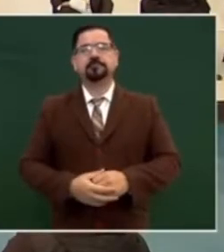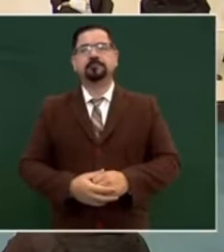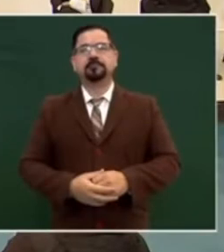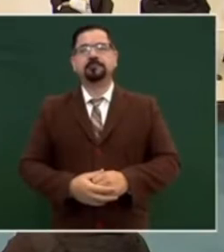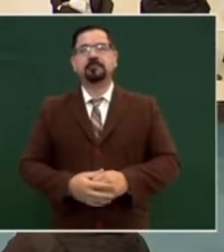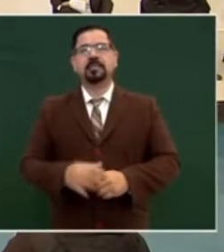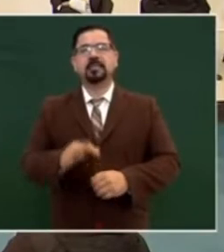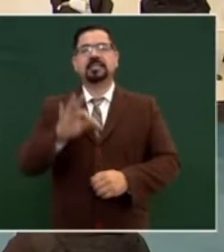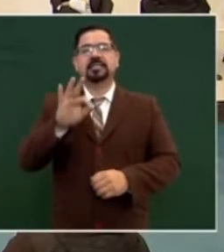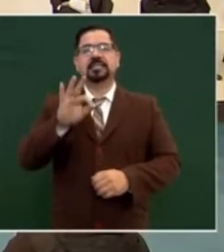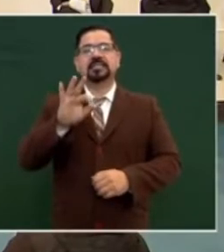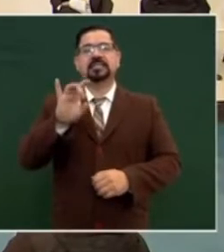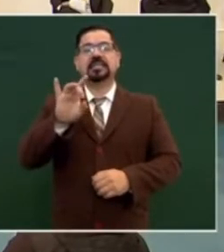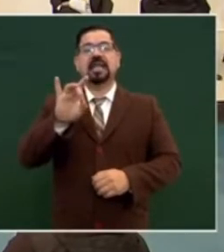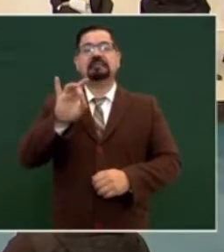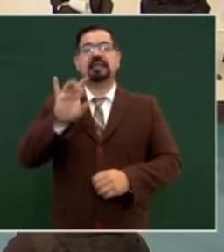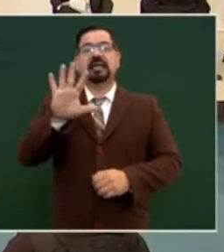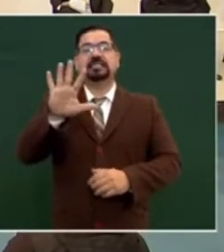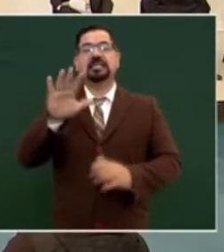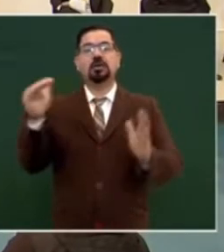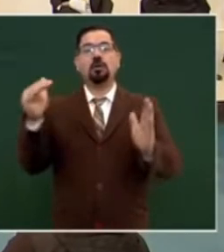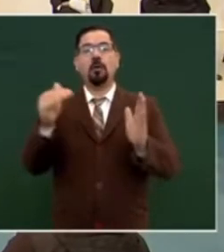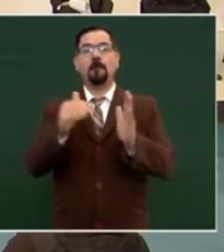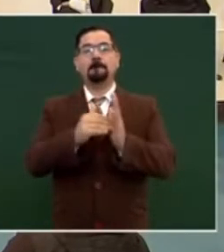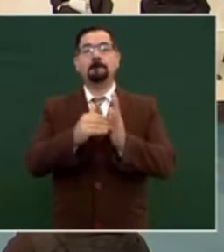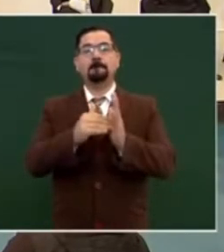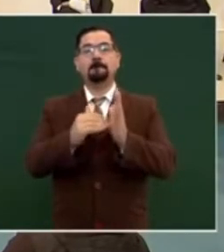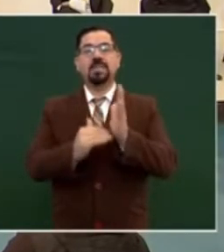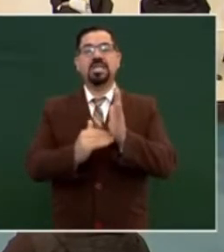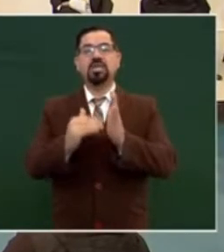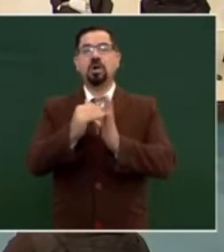35 millones 200 mil